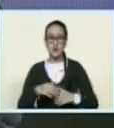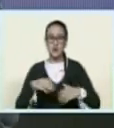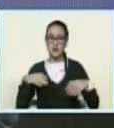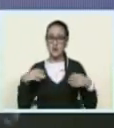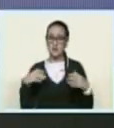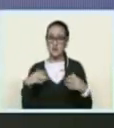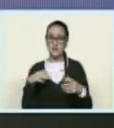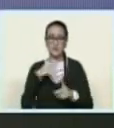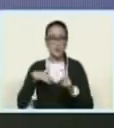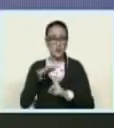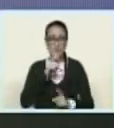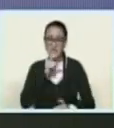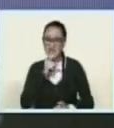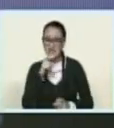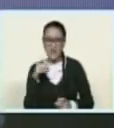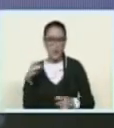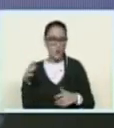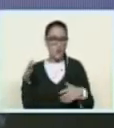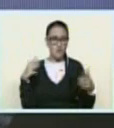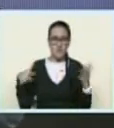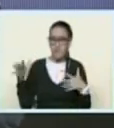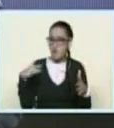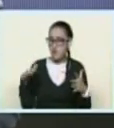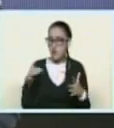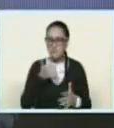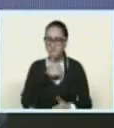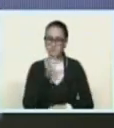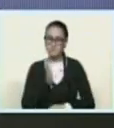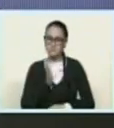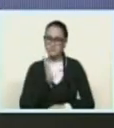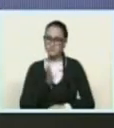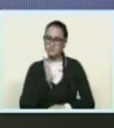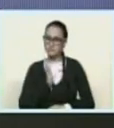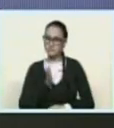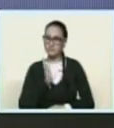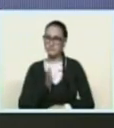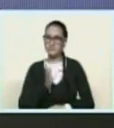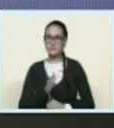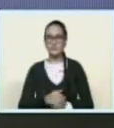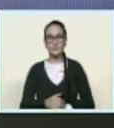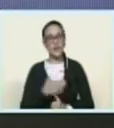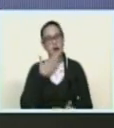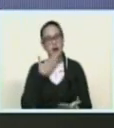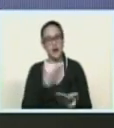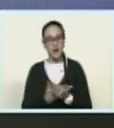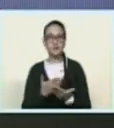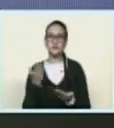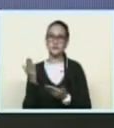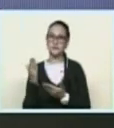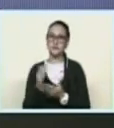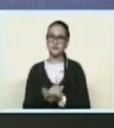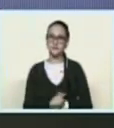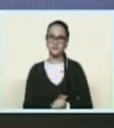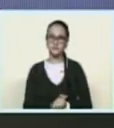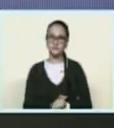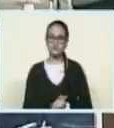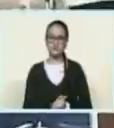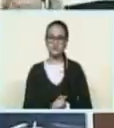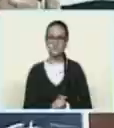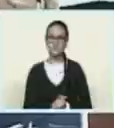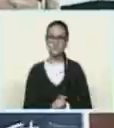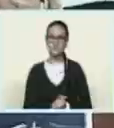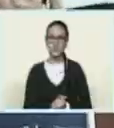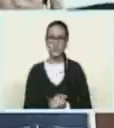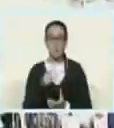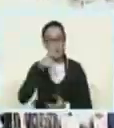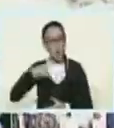difíciles, llevar el barco a puerto seguro. Eternamente gracias. En nombre del pueblo de